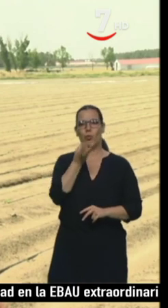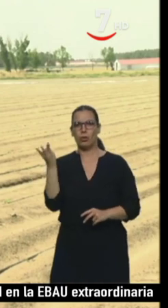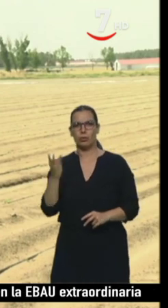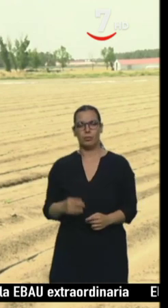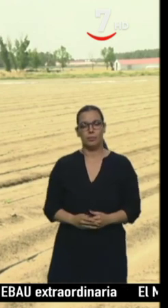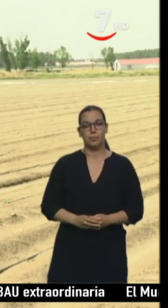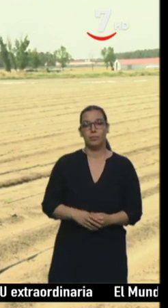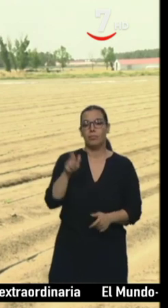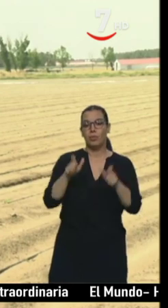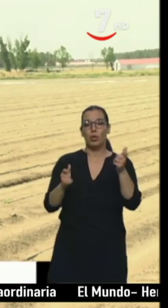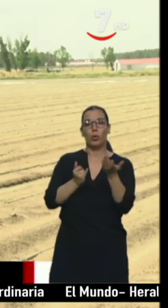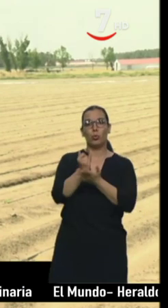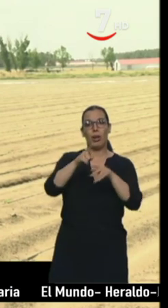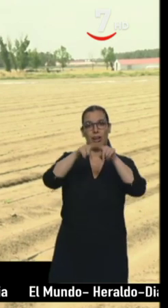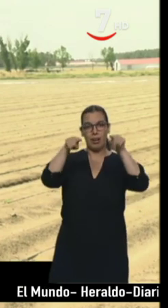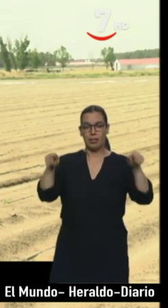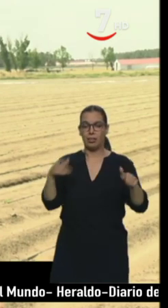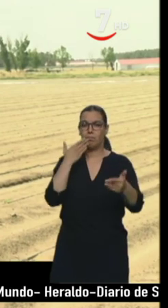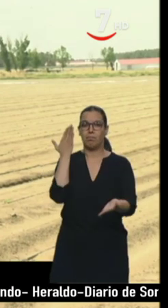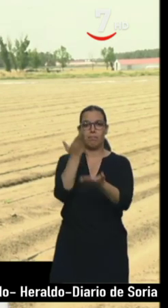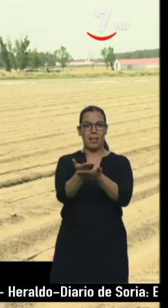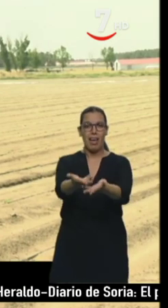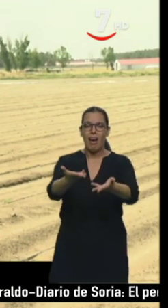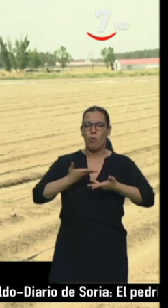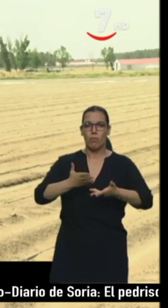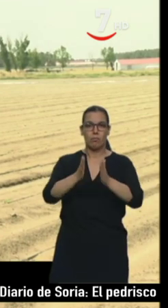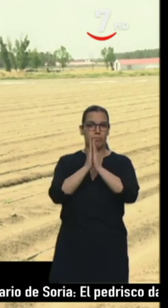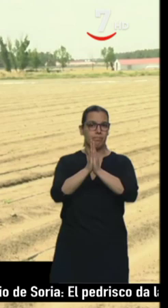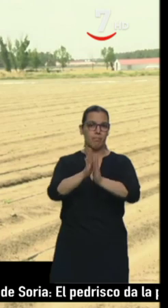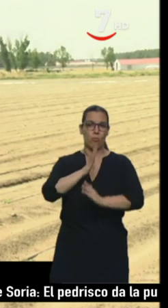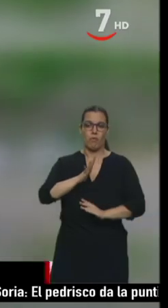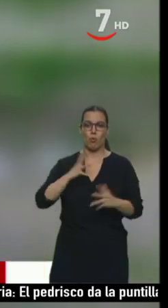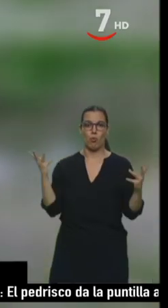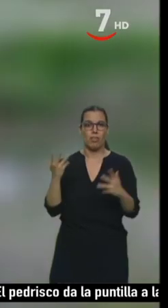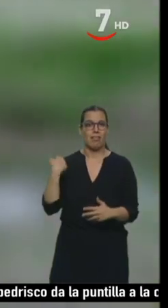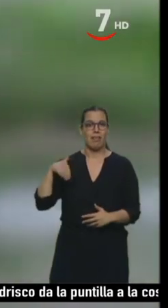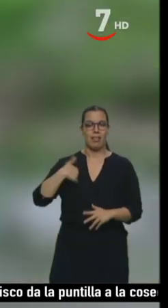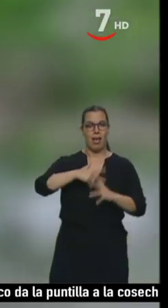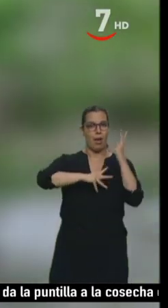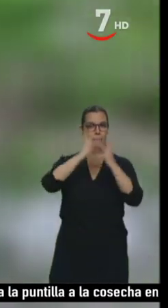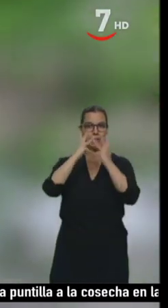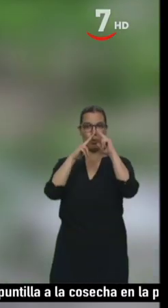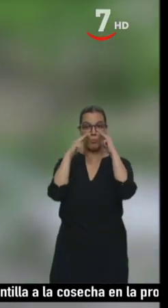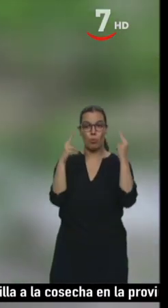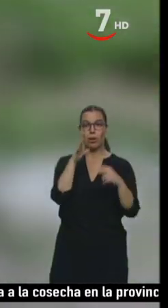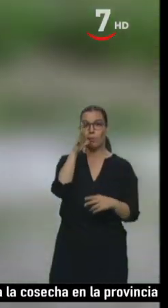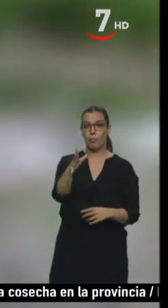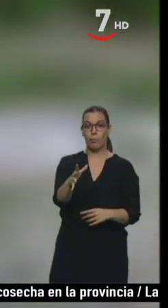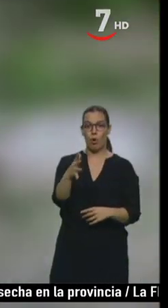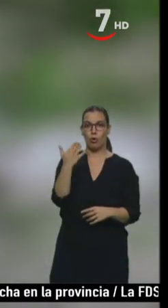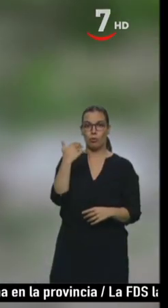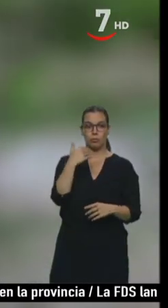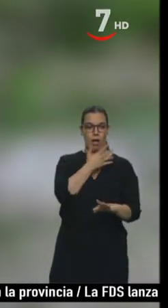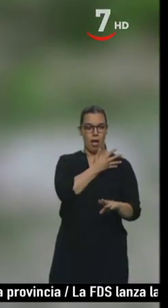Los agricultores segovianos lanzan un SOS y piden ayuda urgente a las administraciones. A un año de sequía